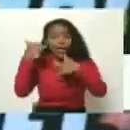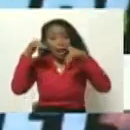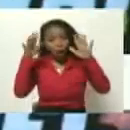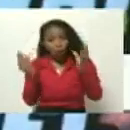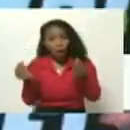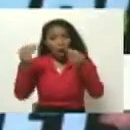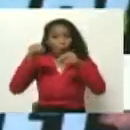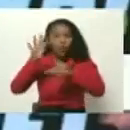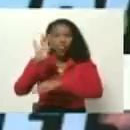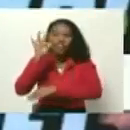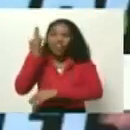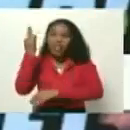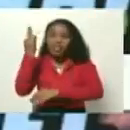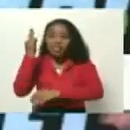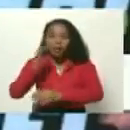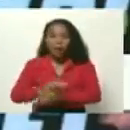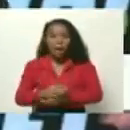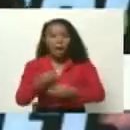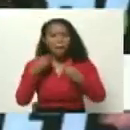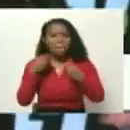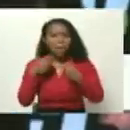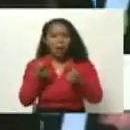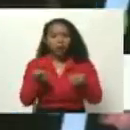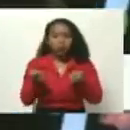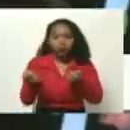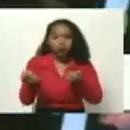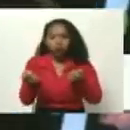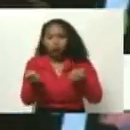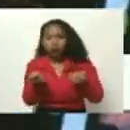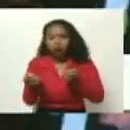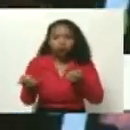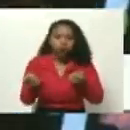París para